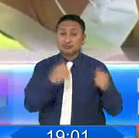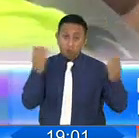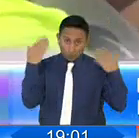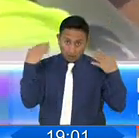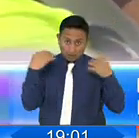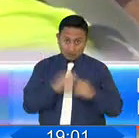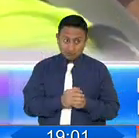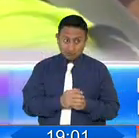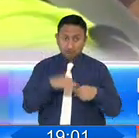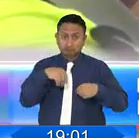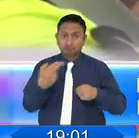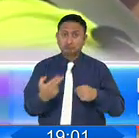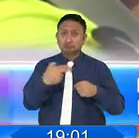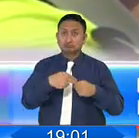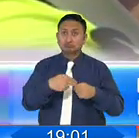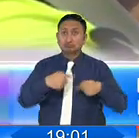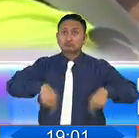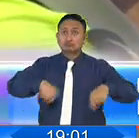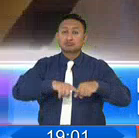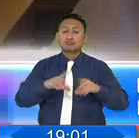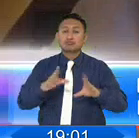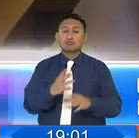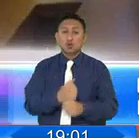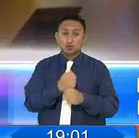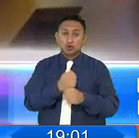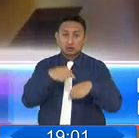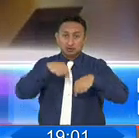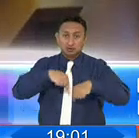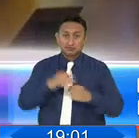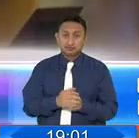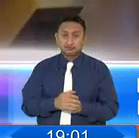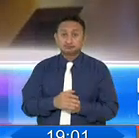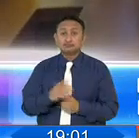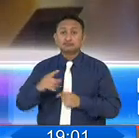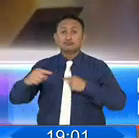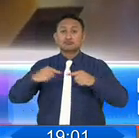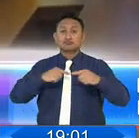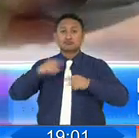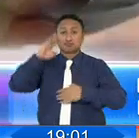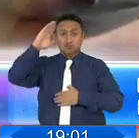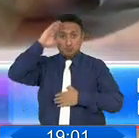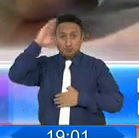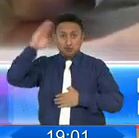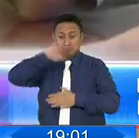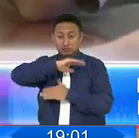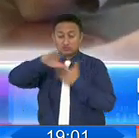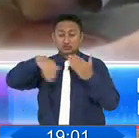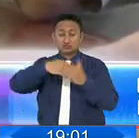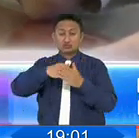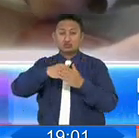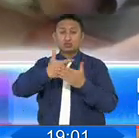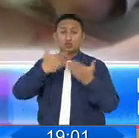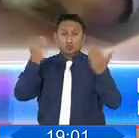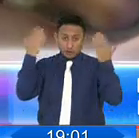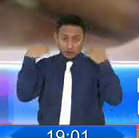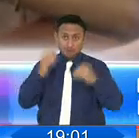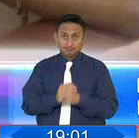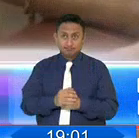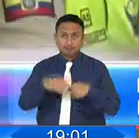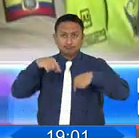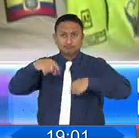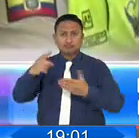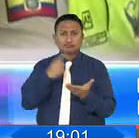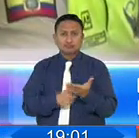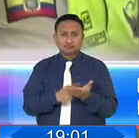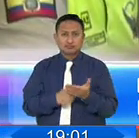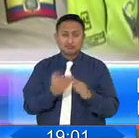funcionaria participó de la mesa de seguridad, donde estuvieron presentes los jefes policiales de toda la zona 8, con el fin de analizar